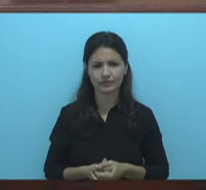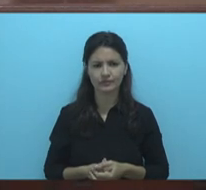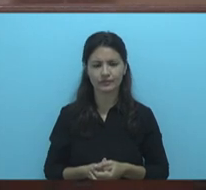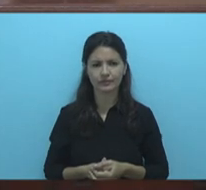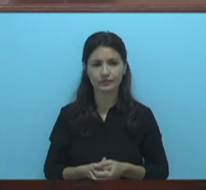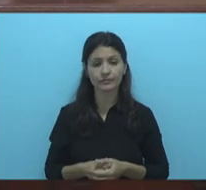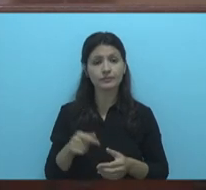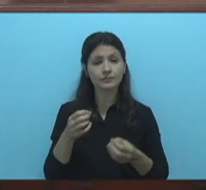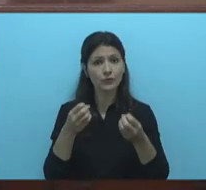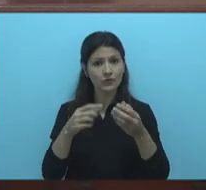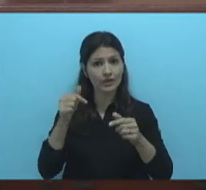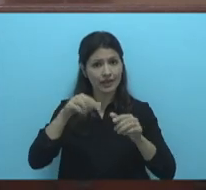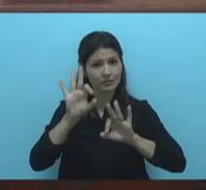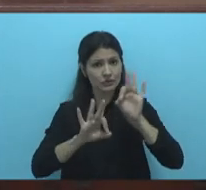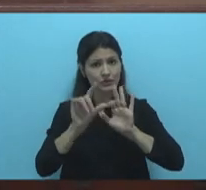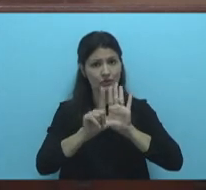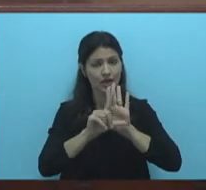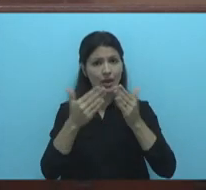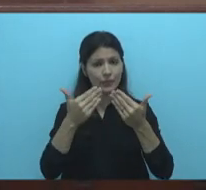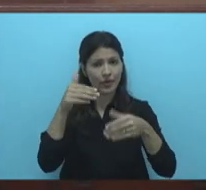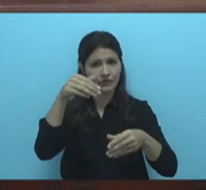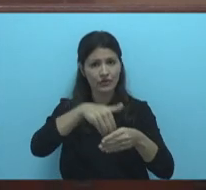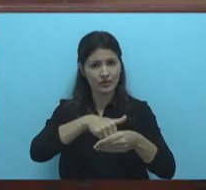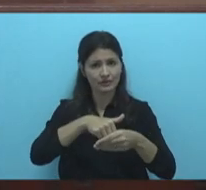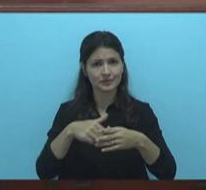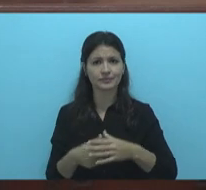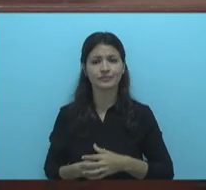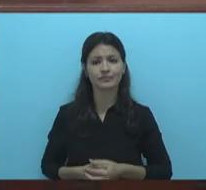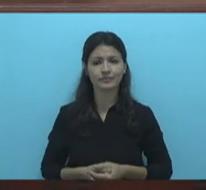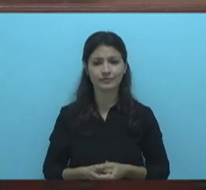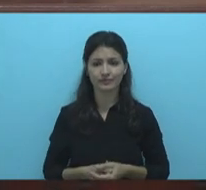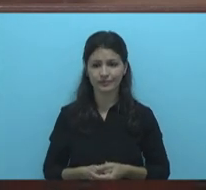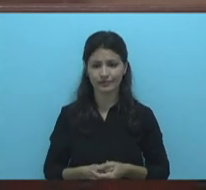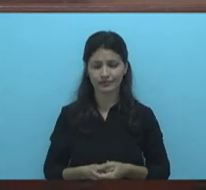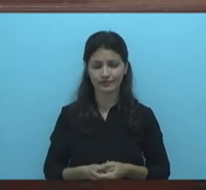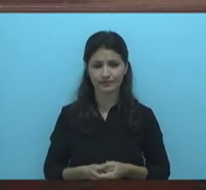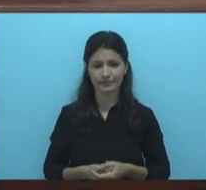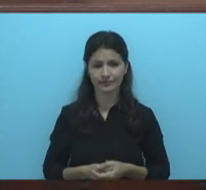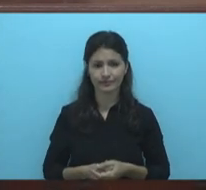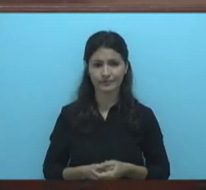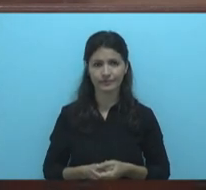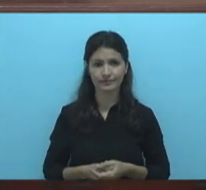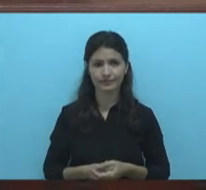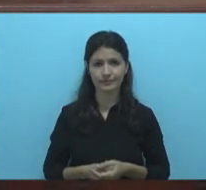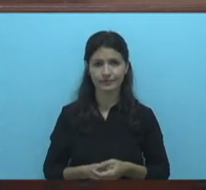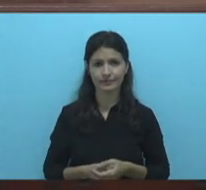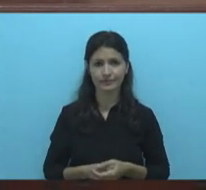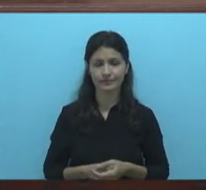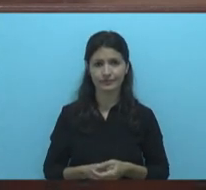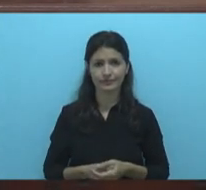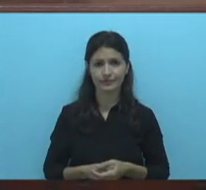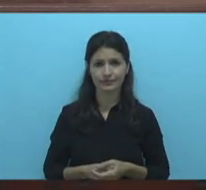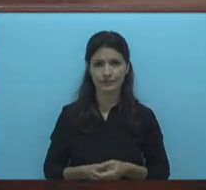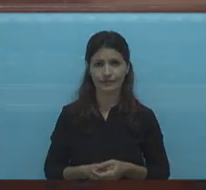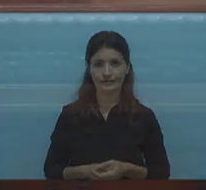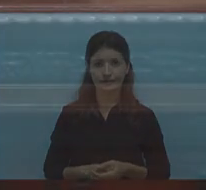Voy a poner a consideración el dictamen de la Comisión de Asuntos Constitucionales y Legislación General. Se vota el proyecto de ley